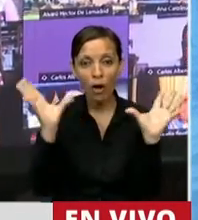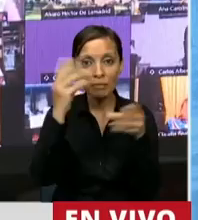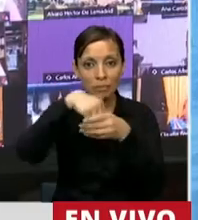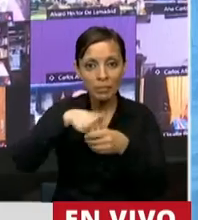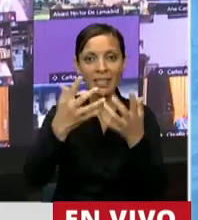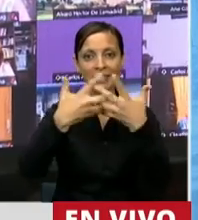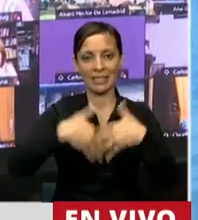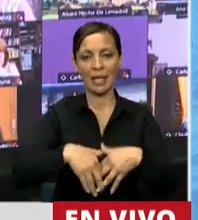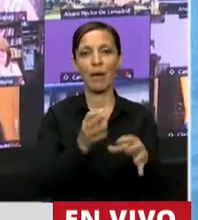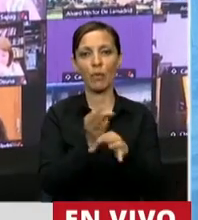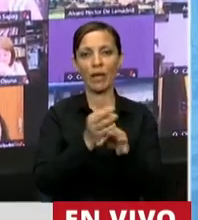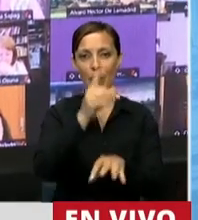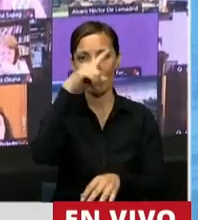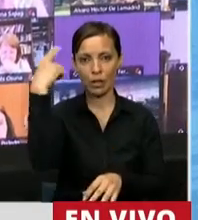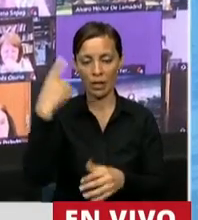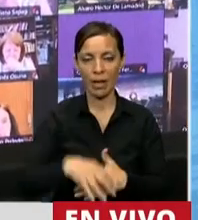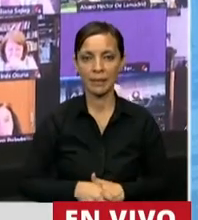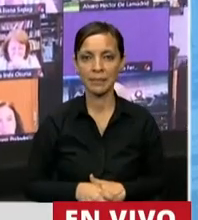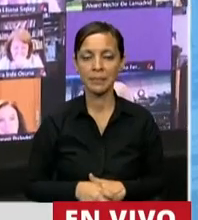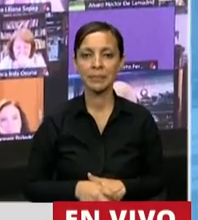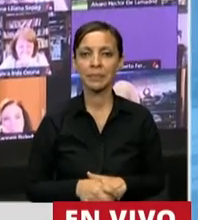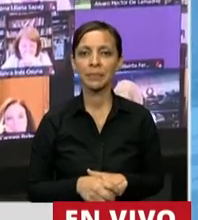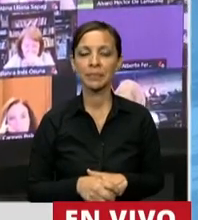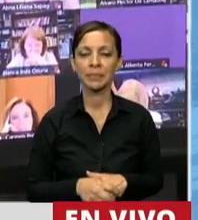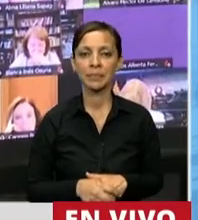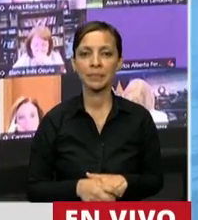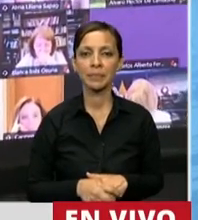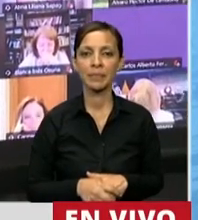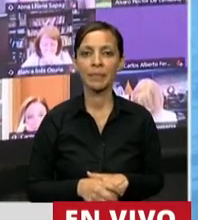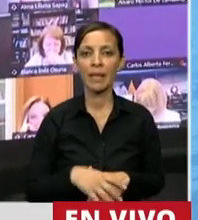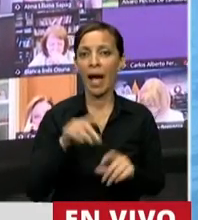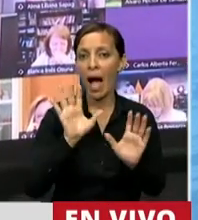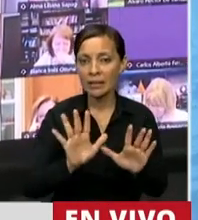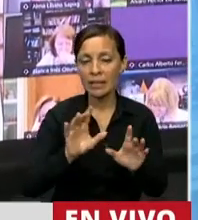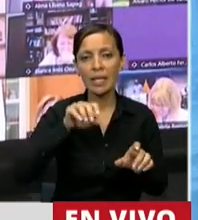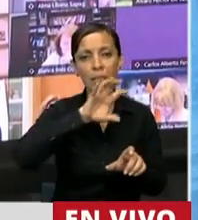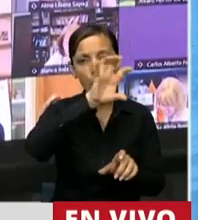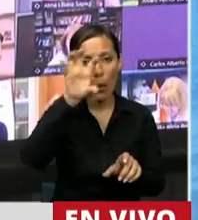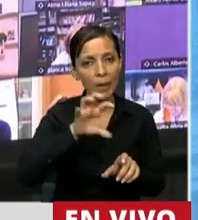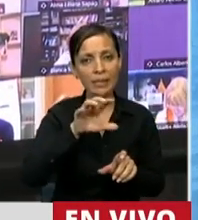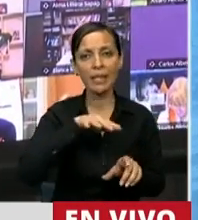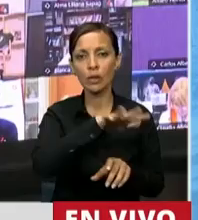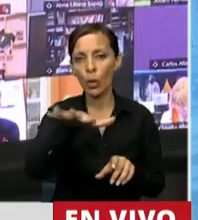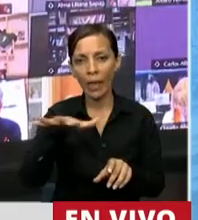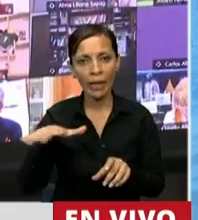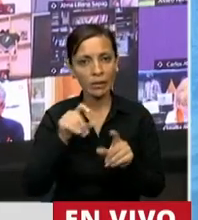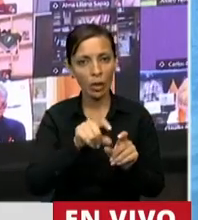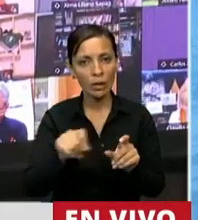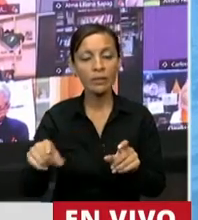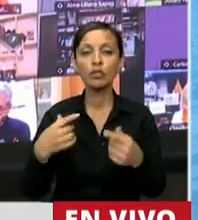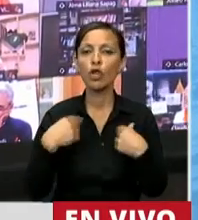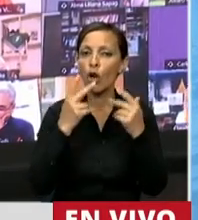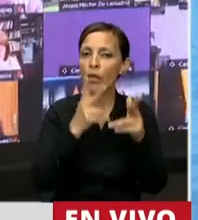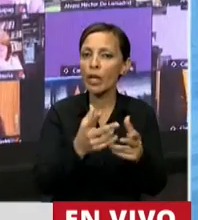educativo nacional y en cada una de nuestras jurisdicciones y provincias. Y esto lo digo porque